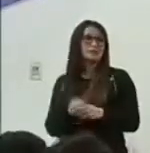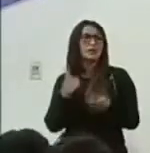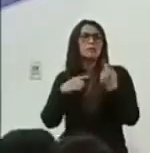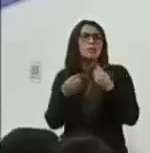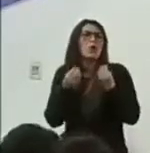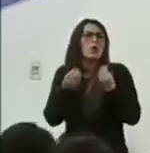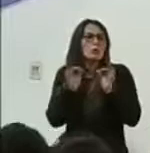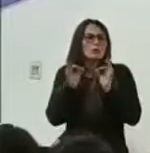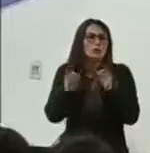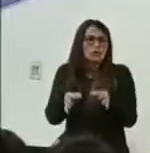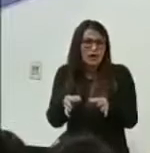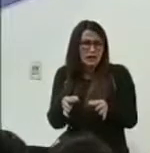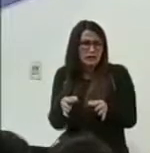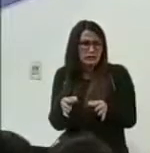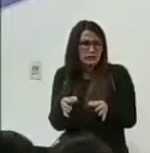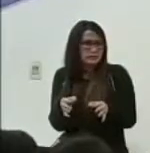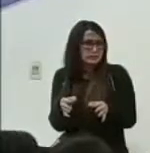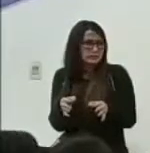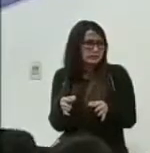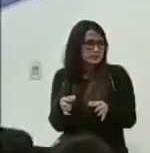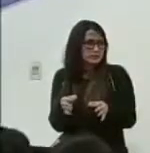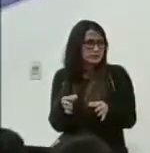Pero ¿cómo llegamos a eso?